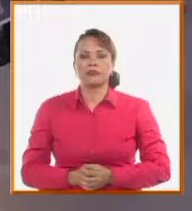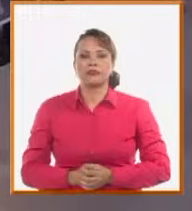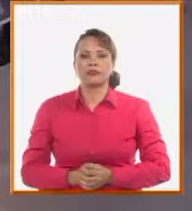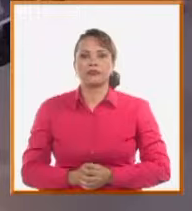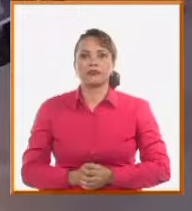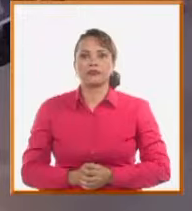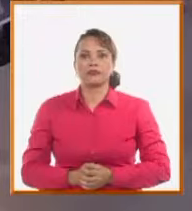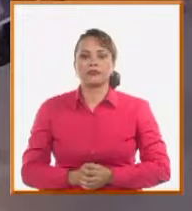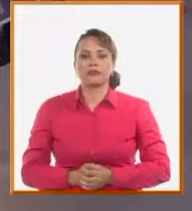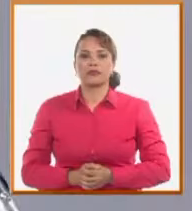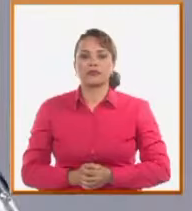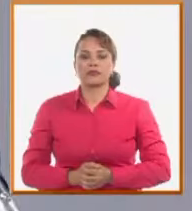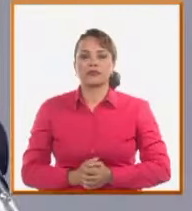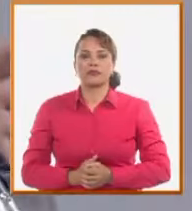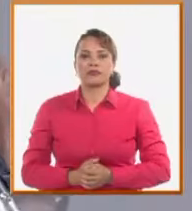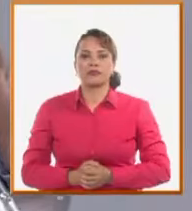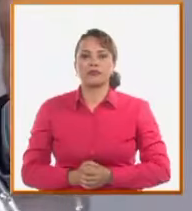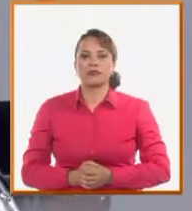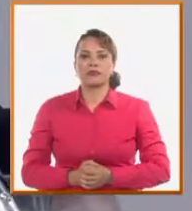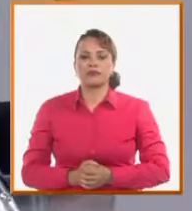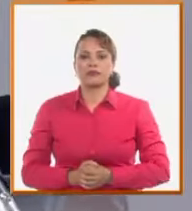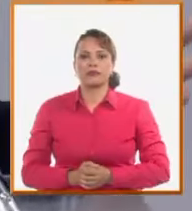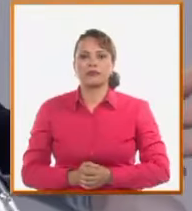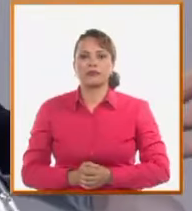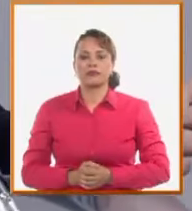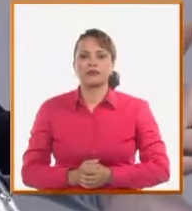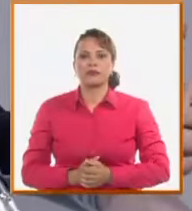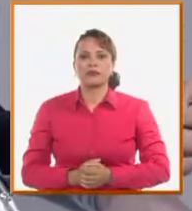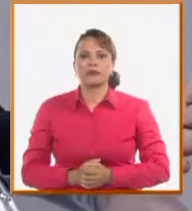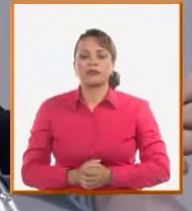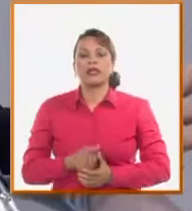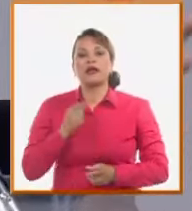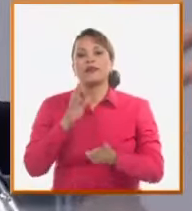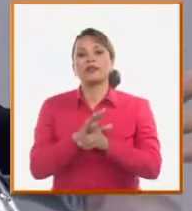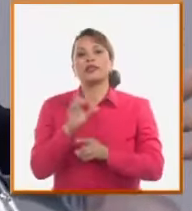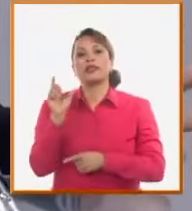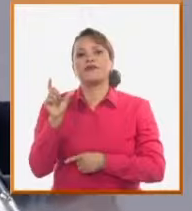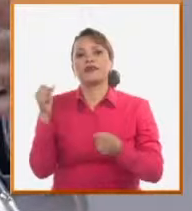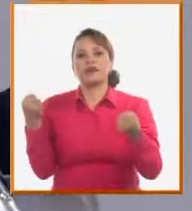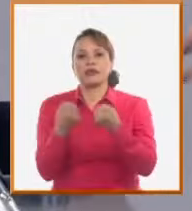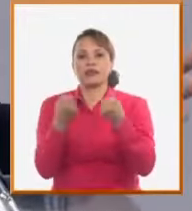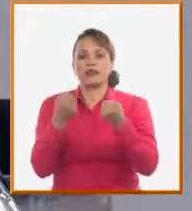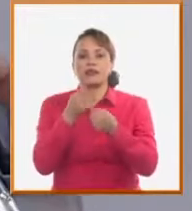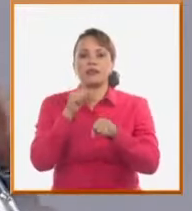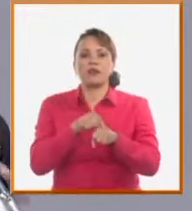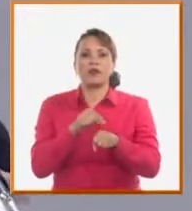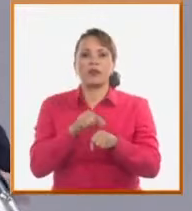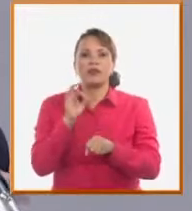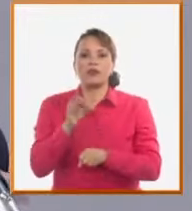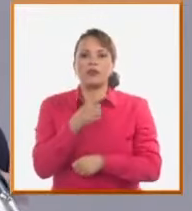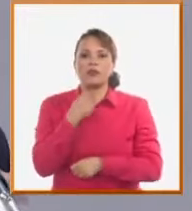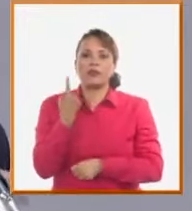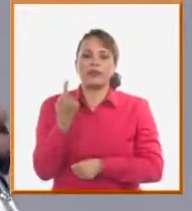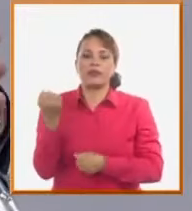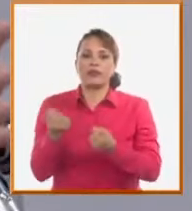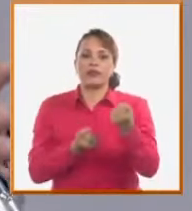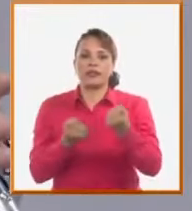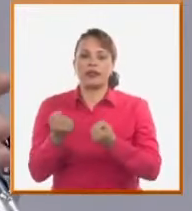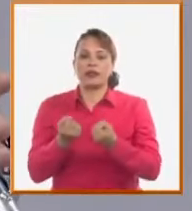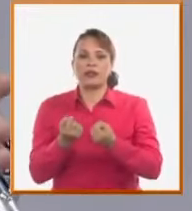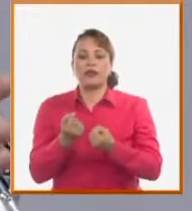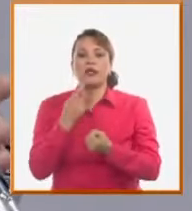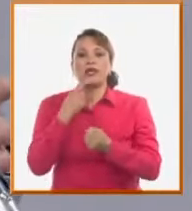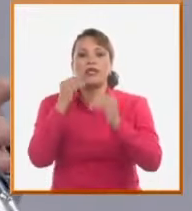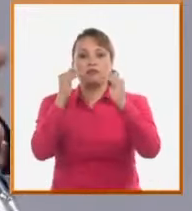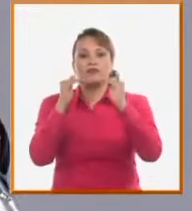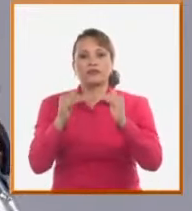muchas veces nuestros clientes ocupan el tiempo desde la fecha del accidente, por supuesto, es en el momento en que ellos pierden el bien. Pero el